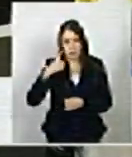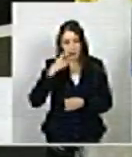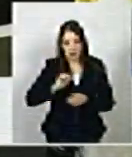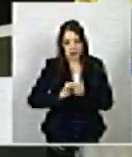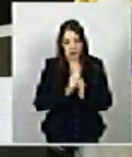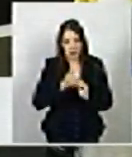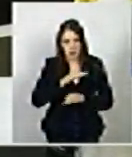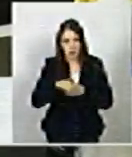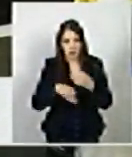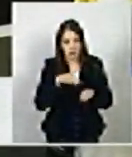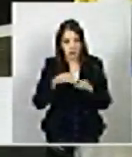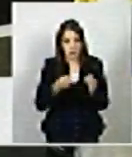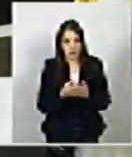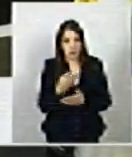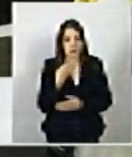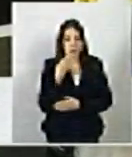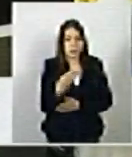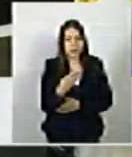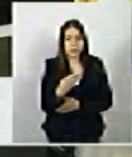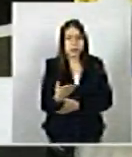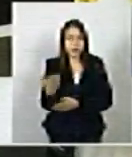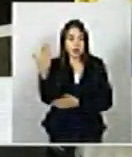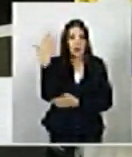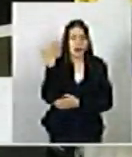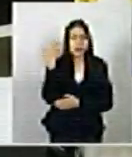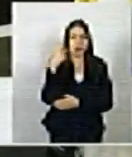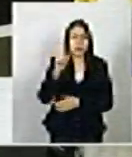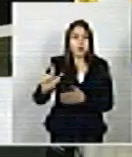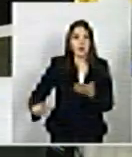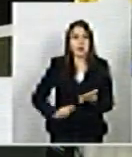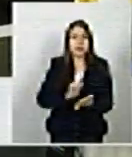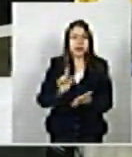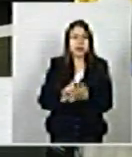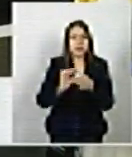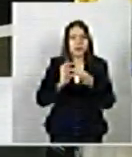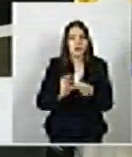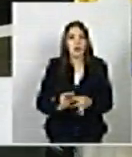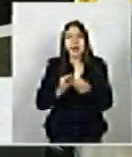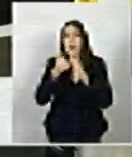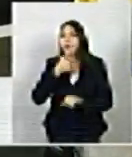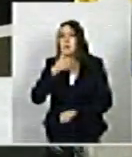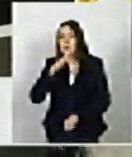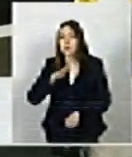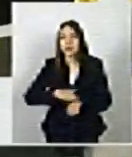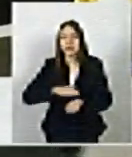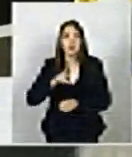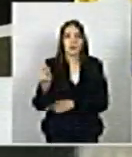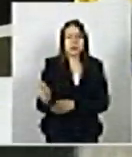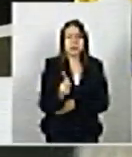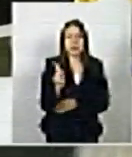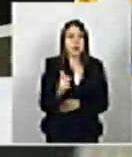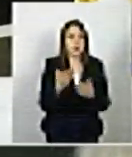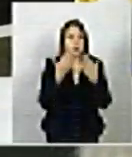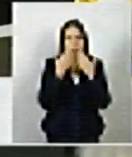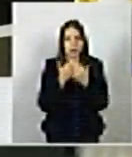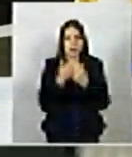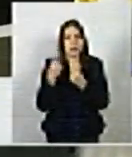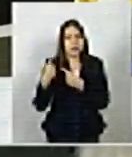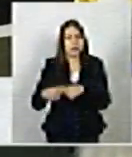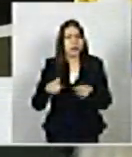no estaba observado en la ley orgánica de la administración pública de muchas administraciones